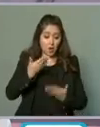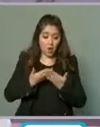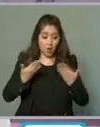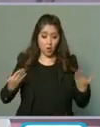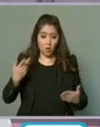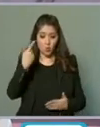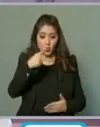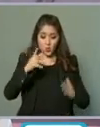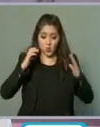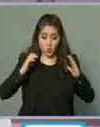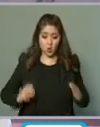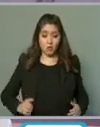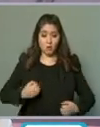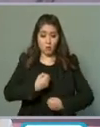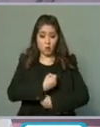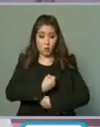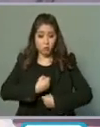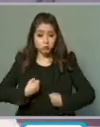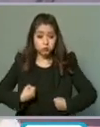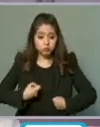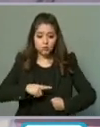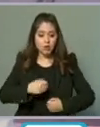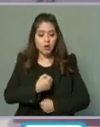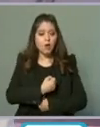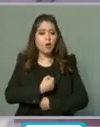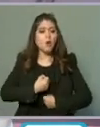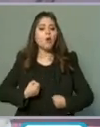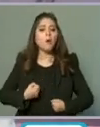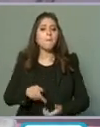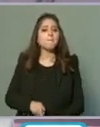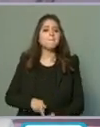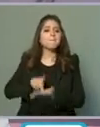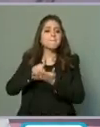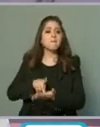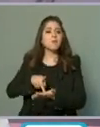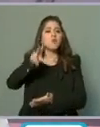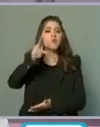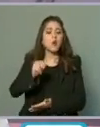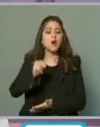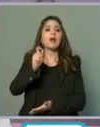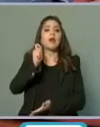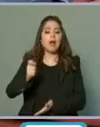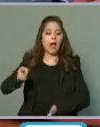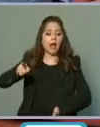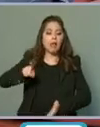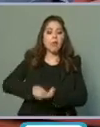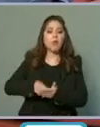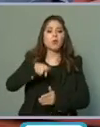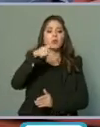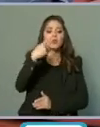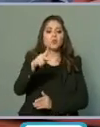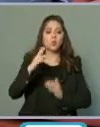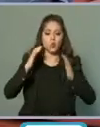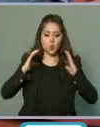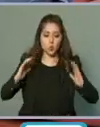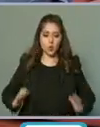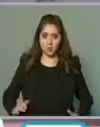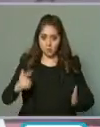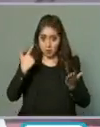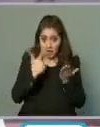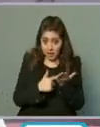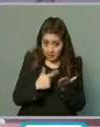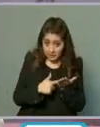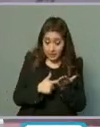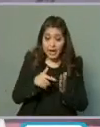es sobrepeso. El obeso es alguien que está excesivamente cargado de grasa, ¿no? Este tema de la sexualidad, de pronto